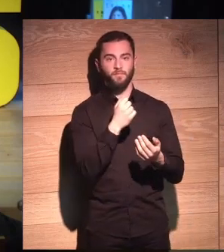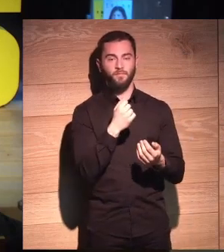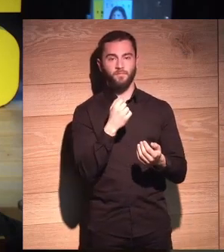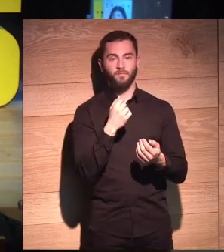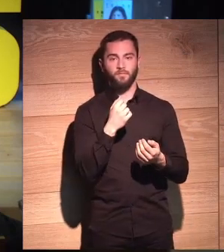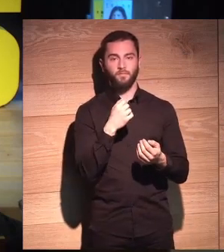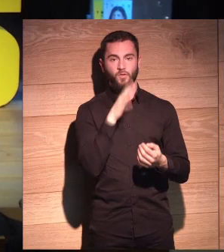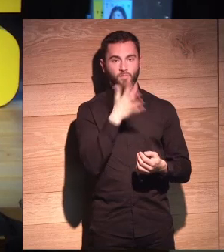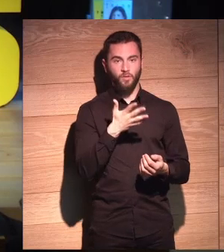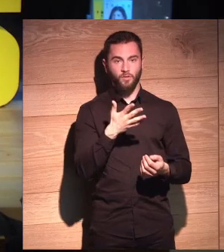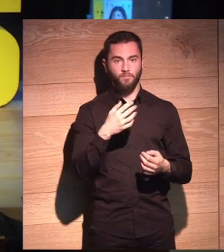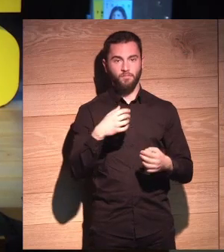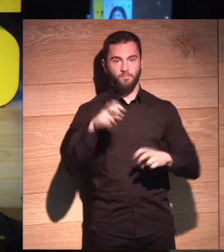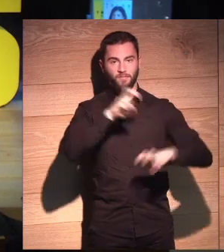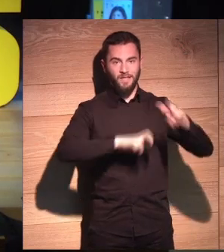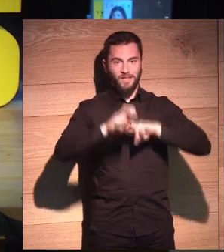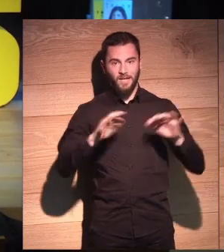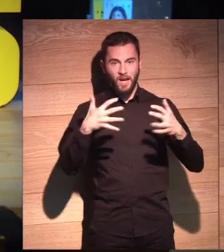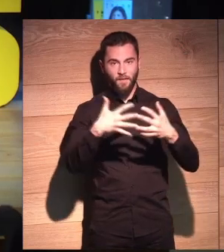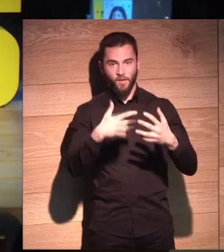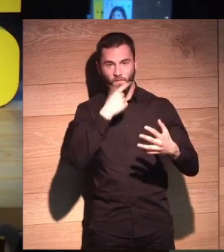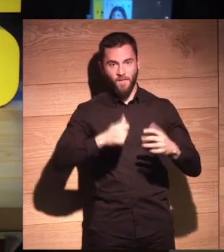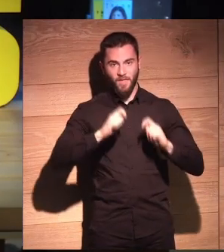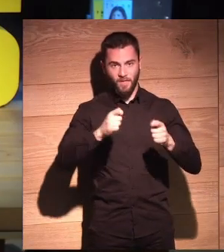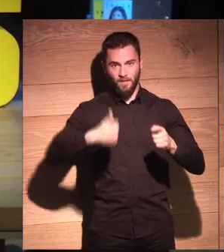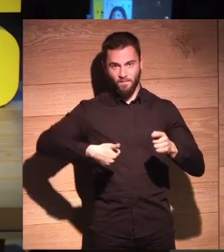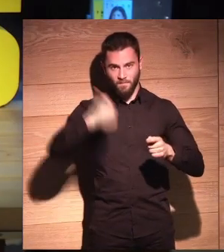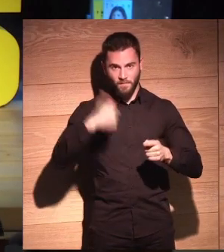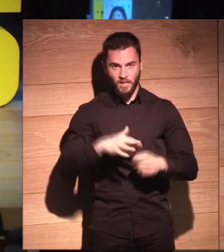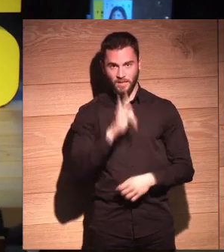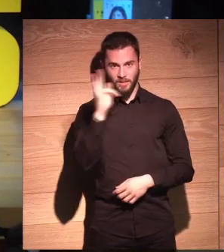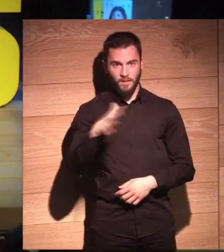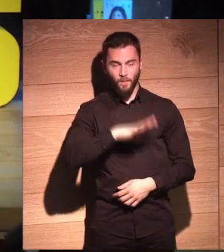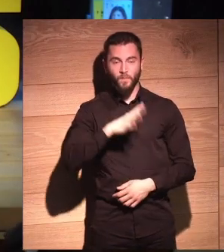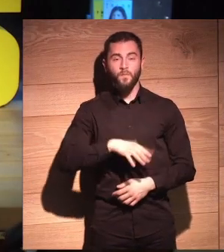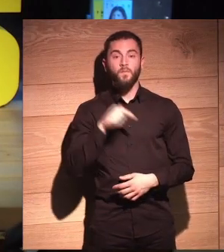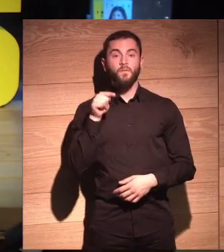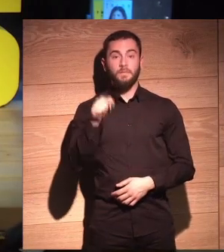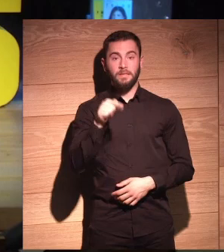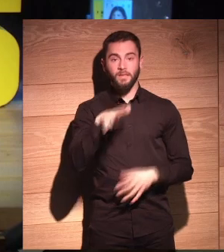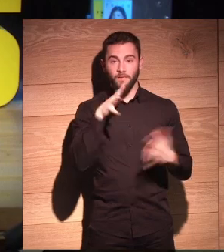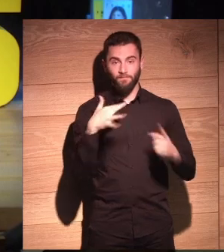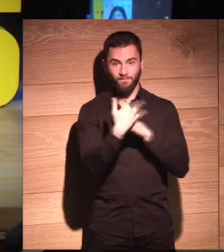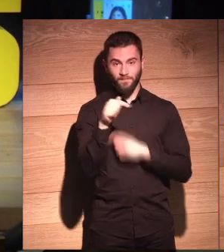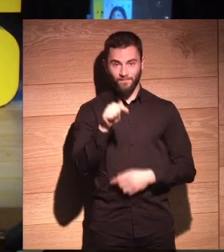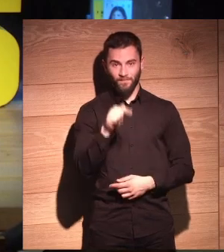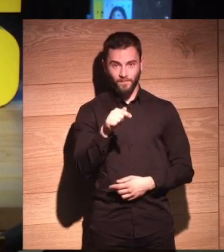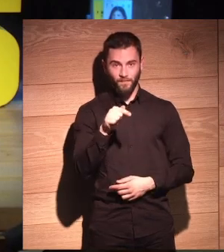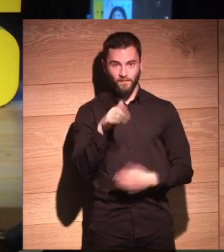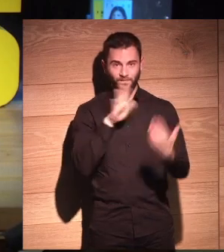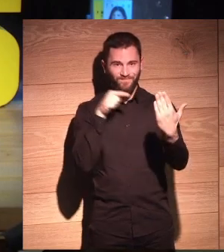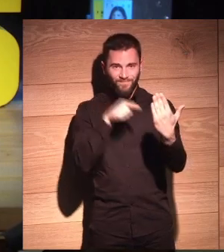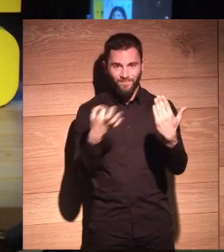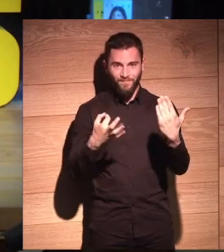navegación, etcétera. Bien, la siguiente, por favor. Bien, y en este caso lo que tenemos